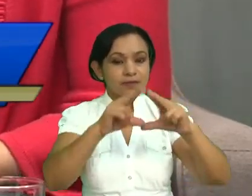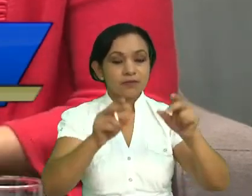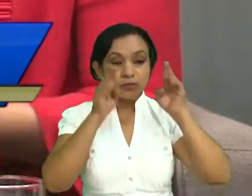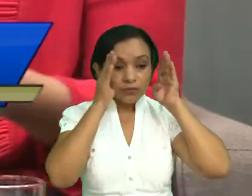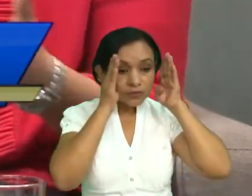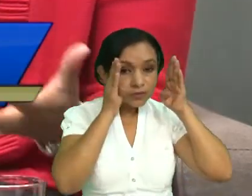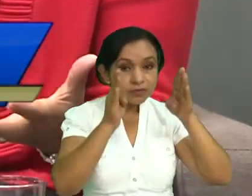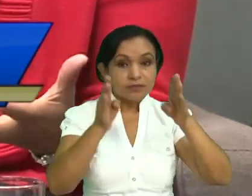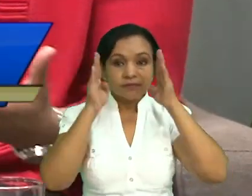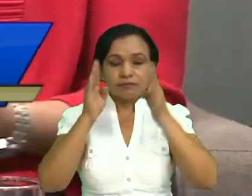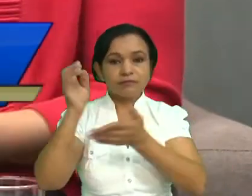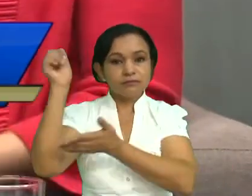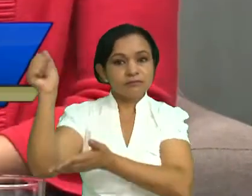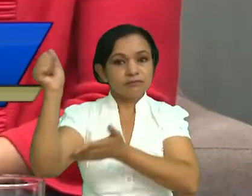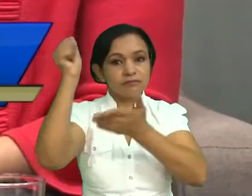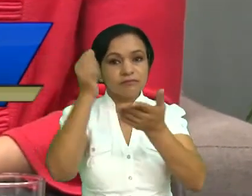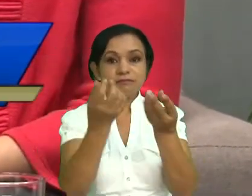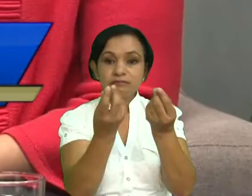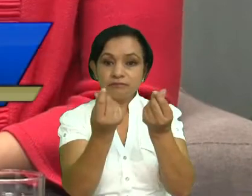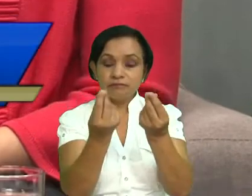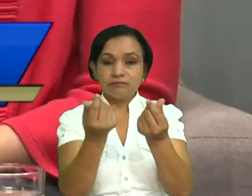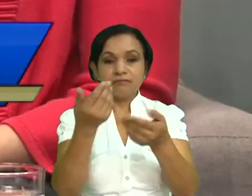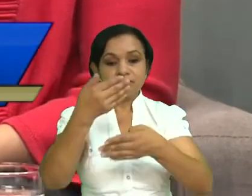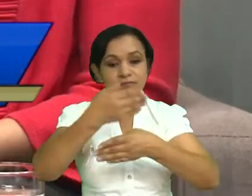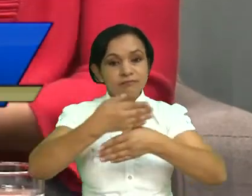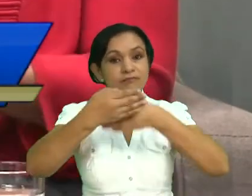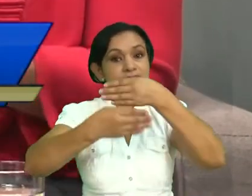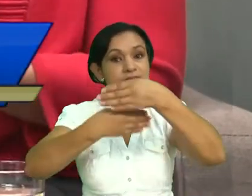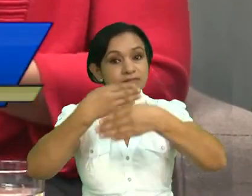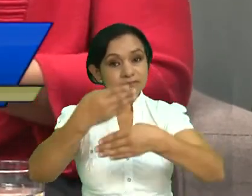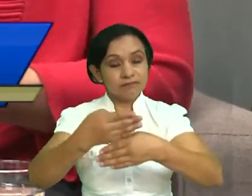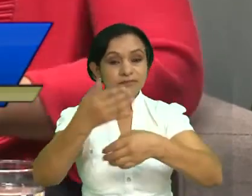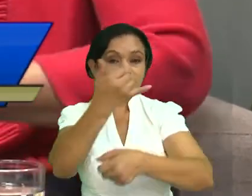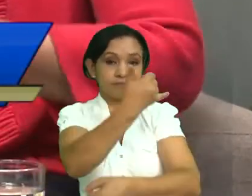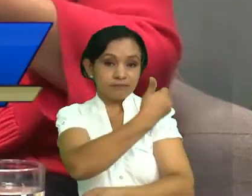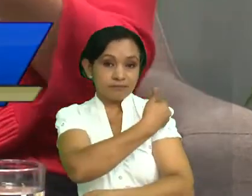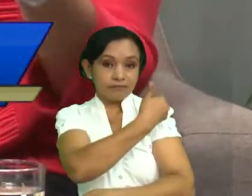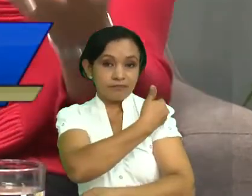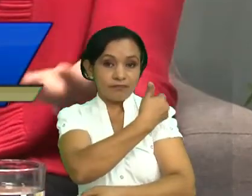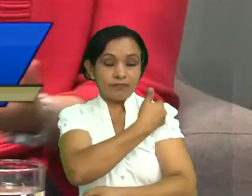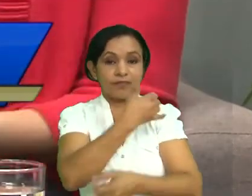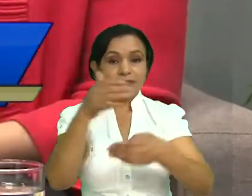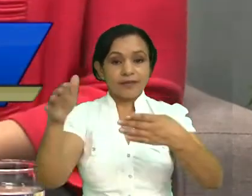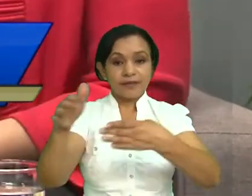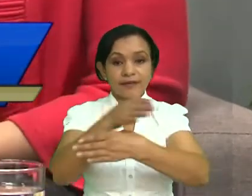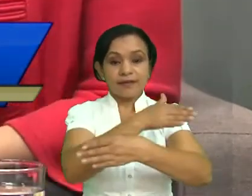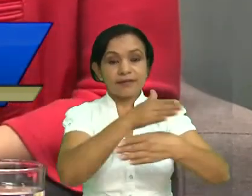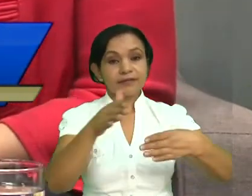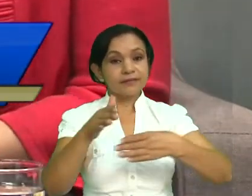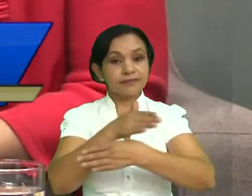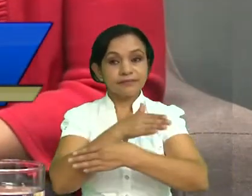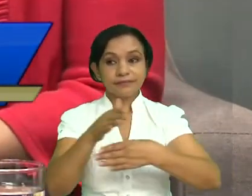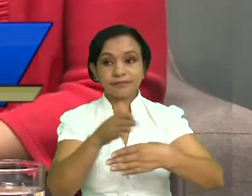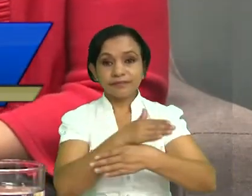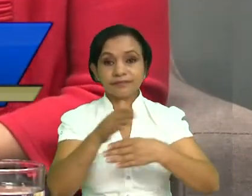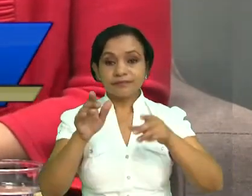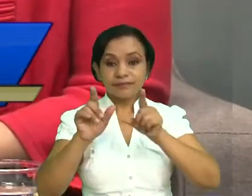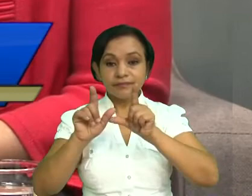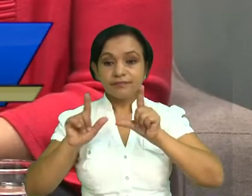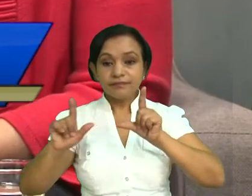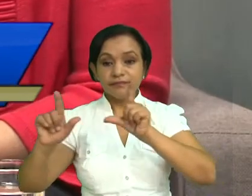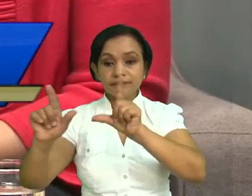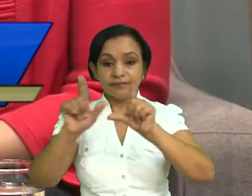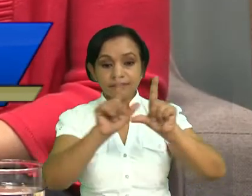Por eso ha invertido tanto en infraestructuras, tanto en los hospitales, como en los diferentes lugares de